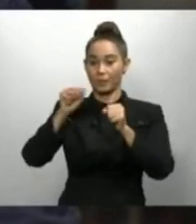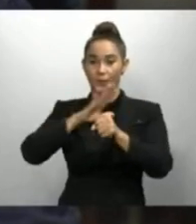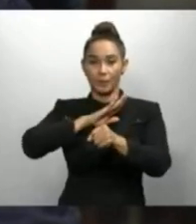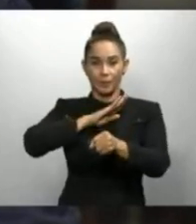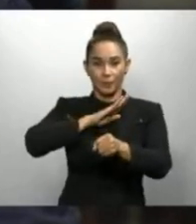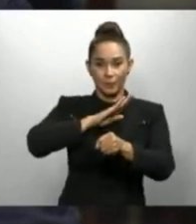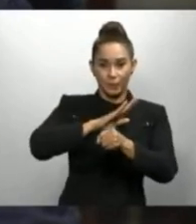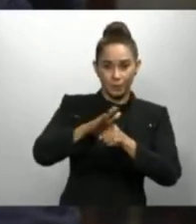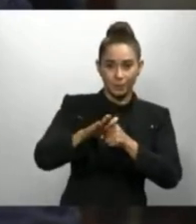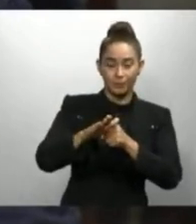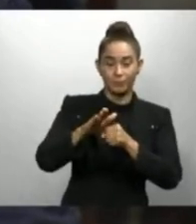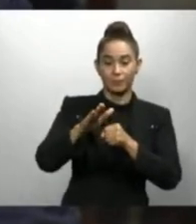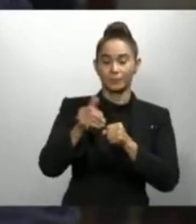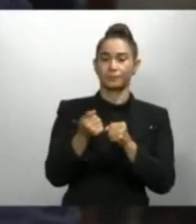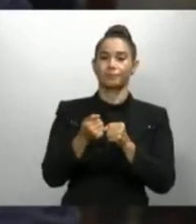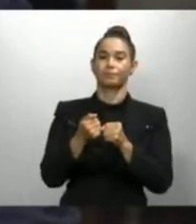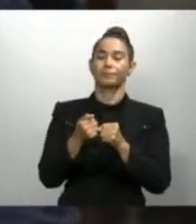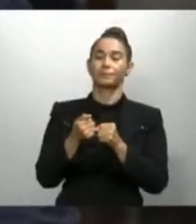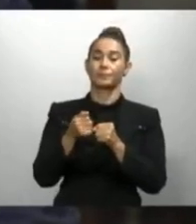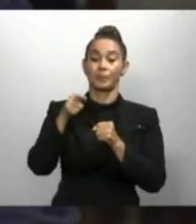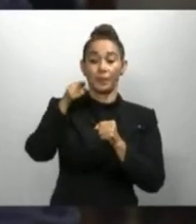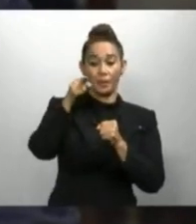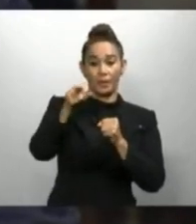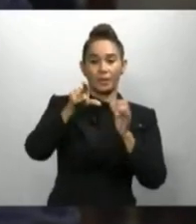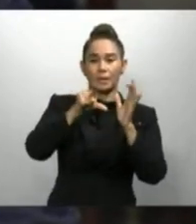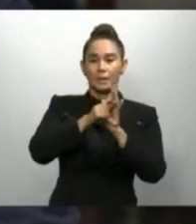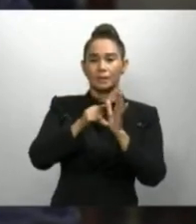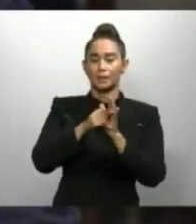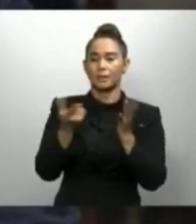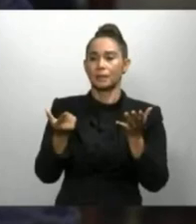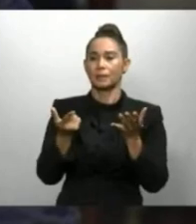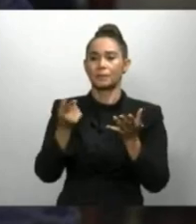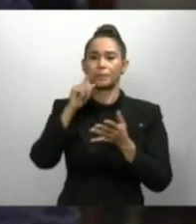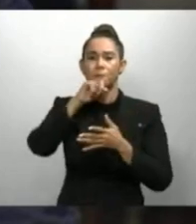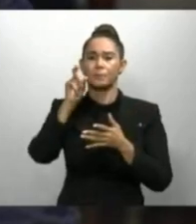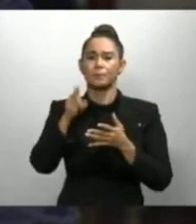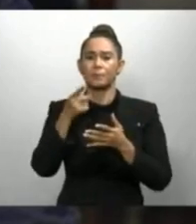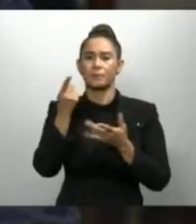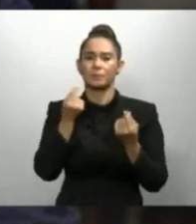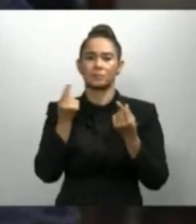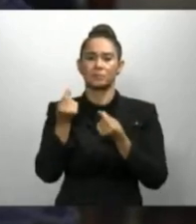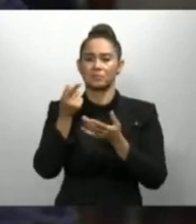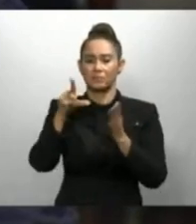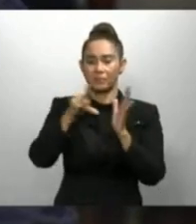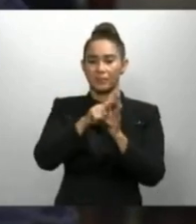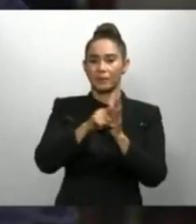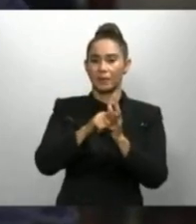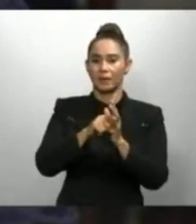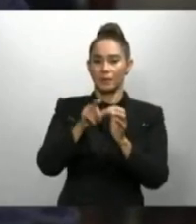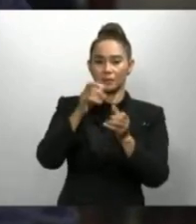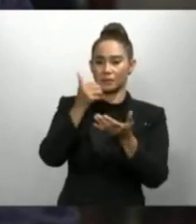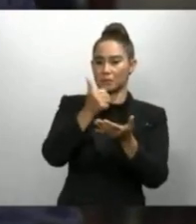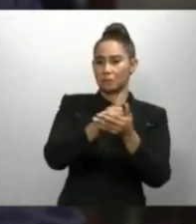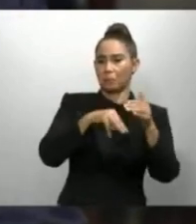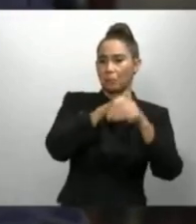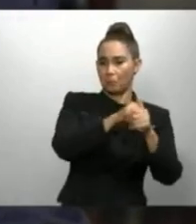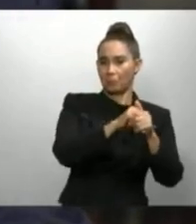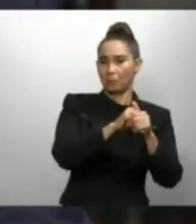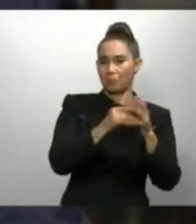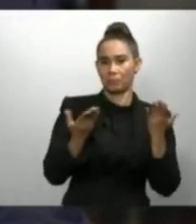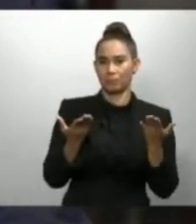las facultades de esta ley, porque ¿de qué sirve la ley si el mecanismo para aplicarla no existe?